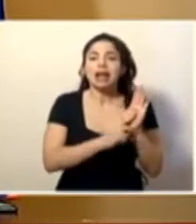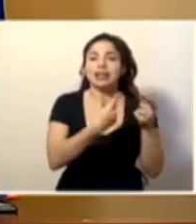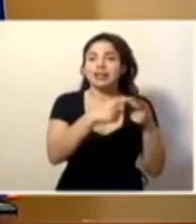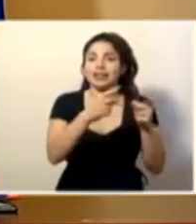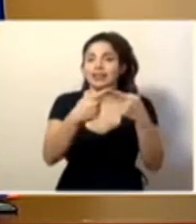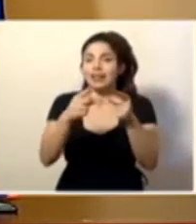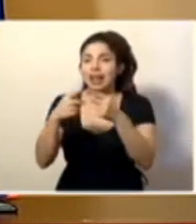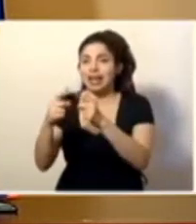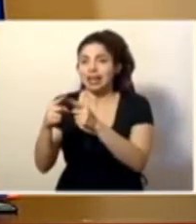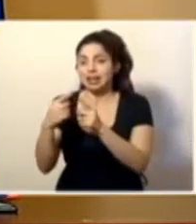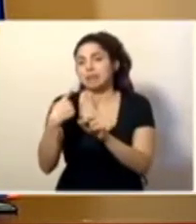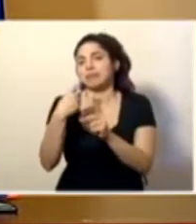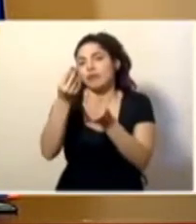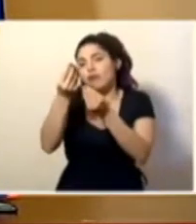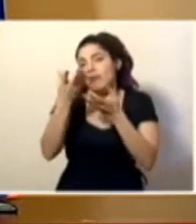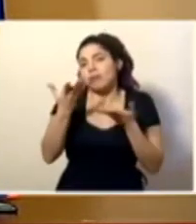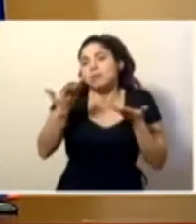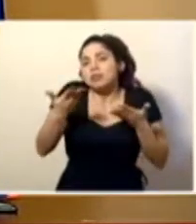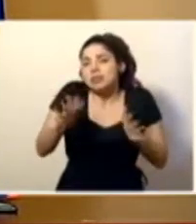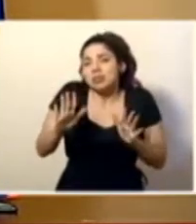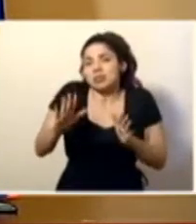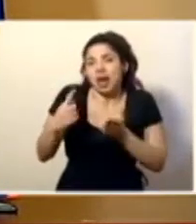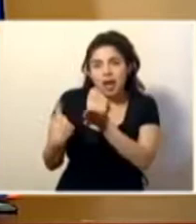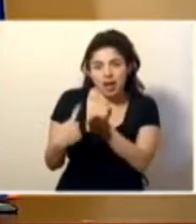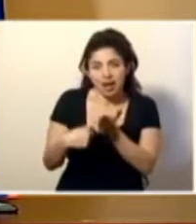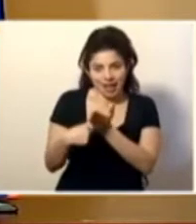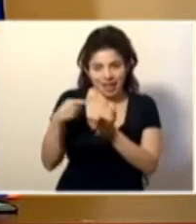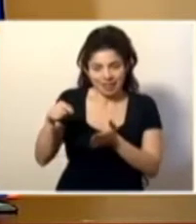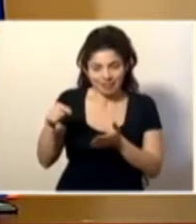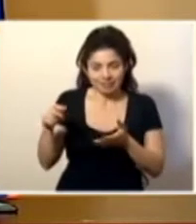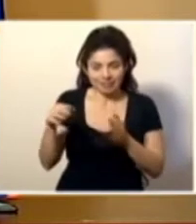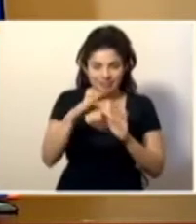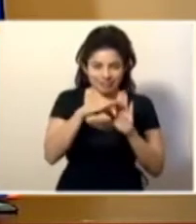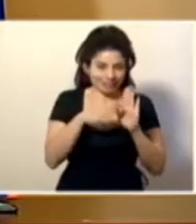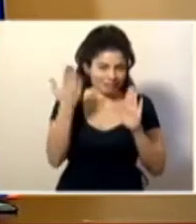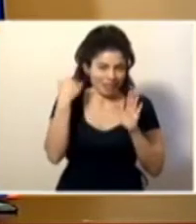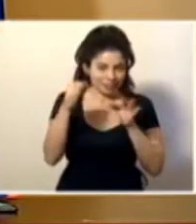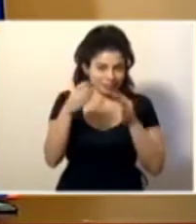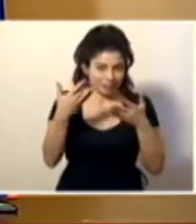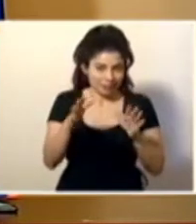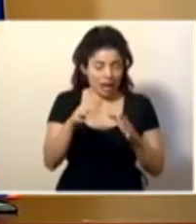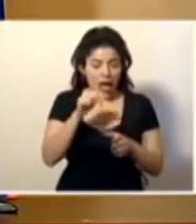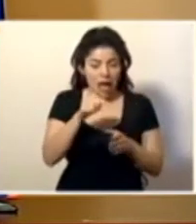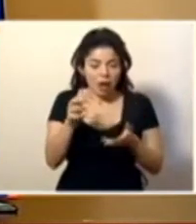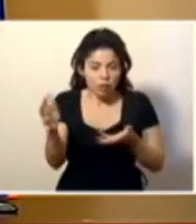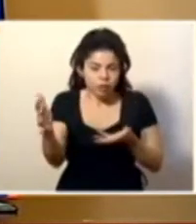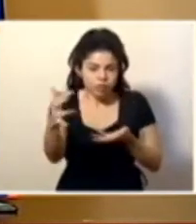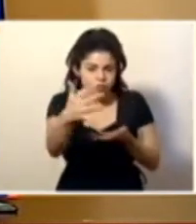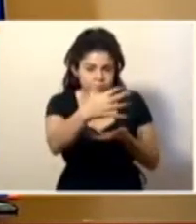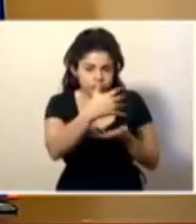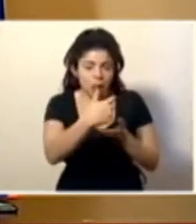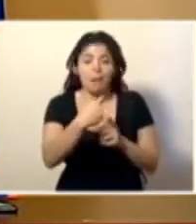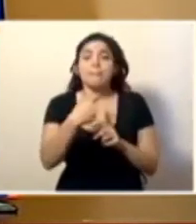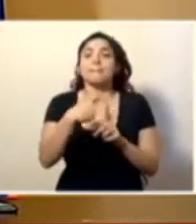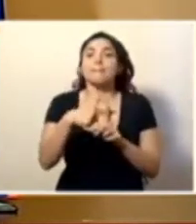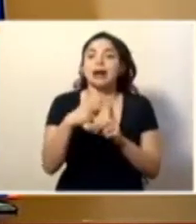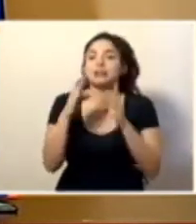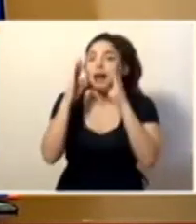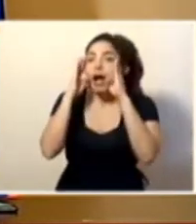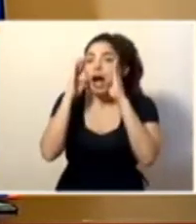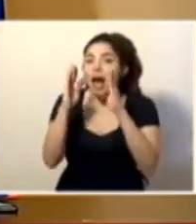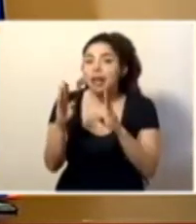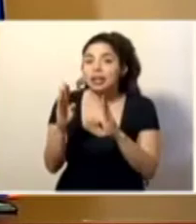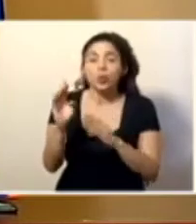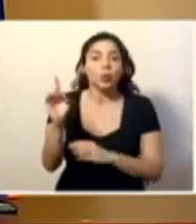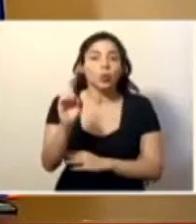los indicadores que ya hemos venido conversando y también de la atención que se